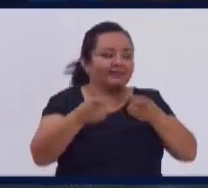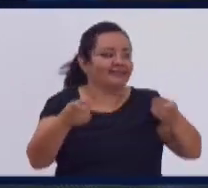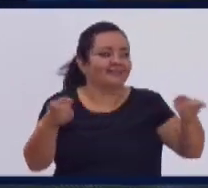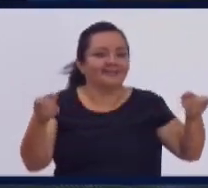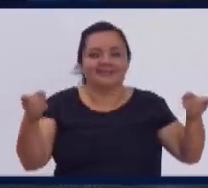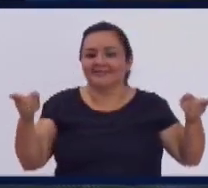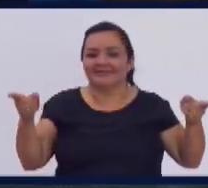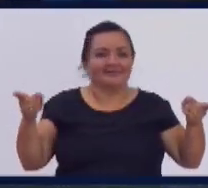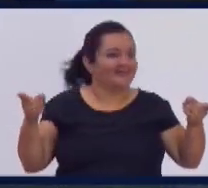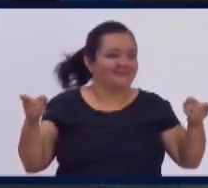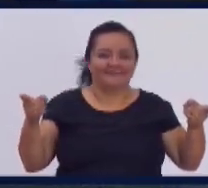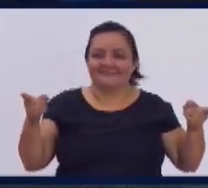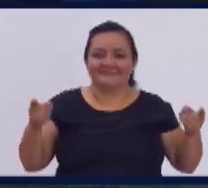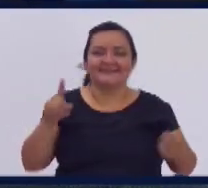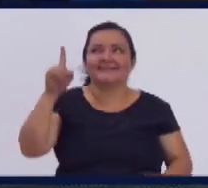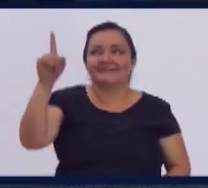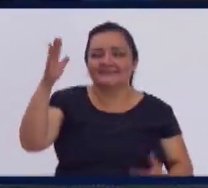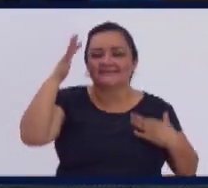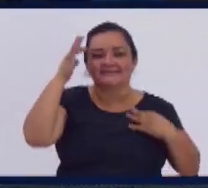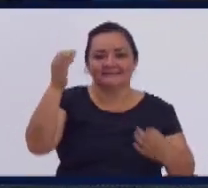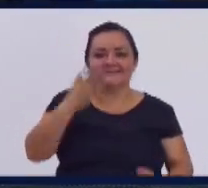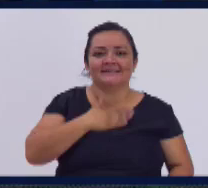ha podido en contra de lo que Dios ya decidió.